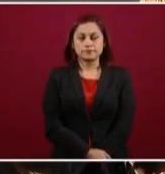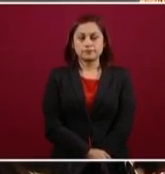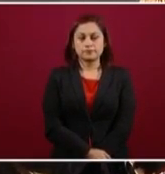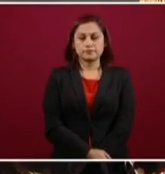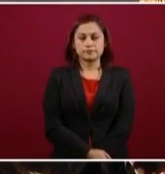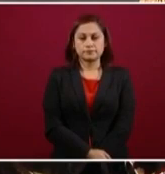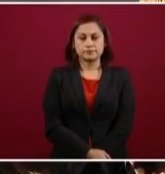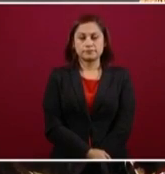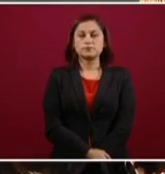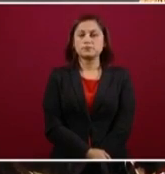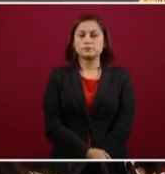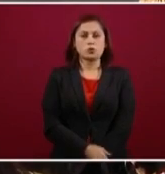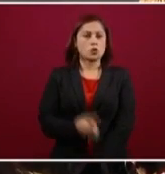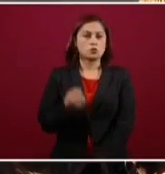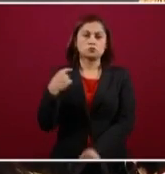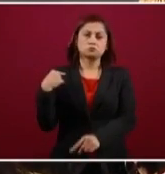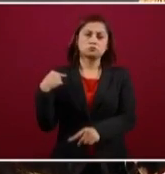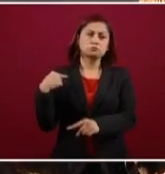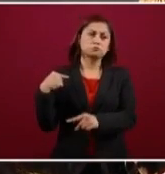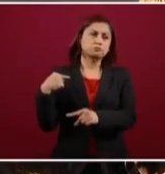así se ha mantenido.